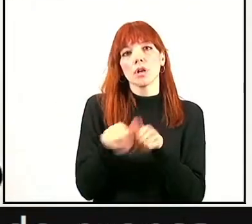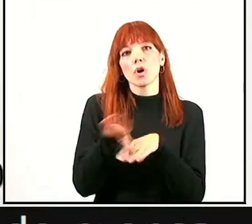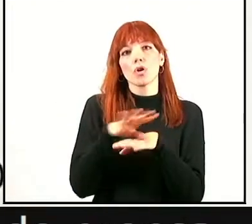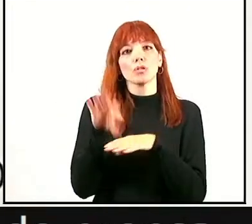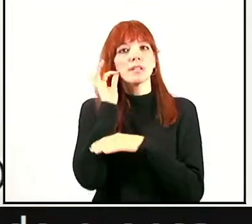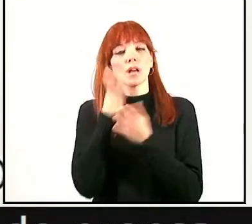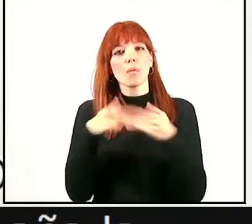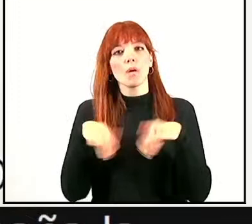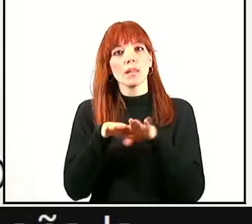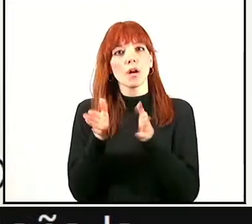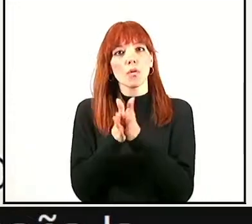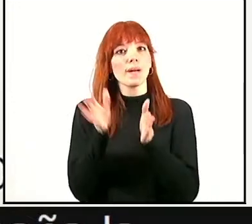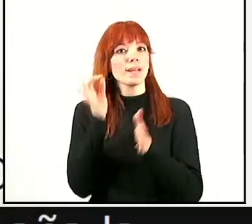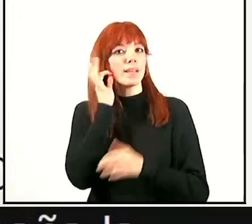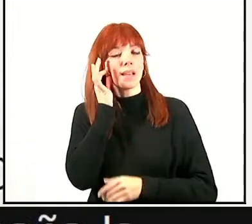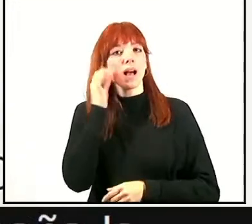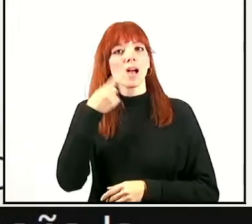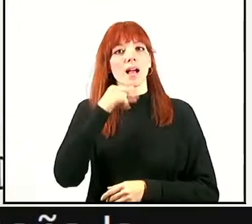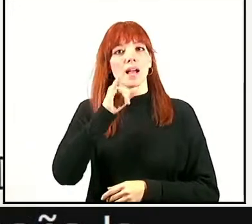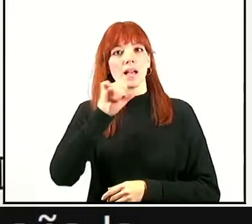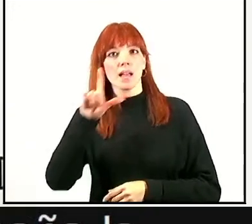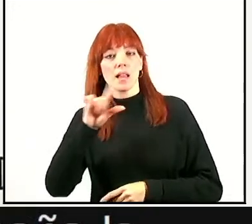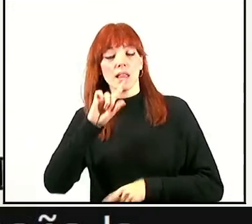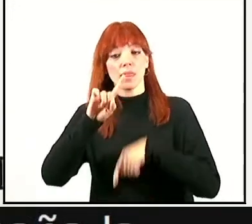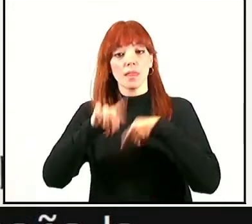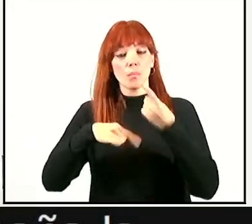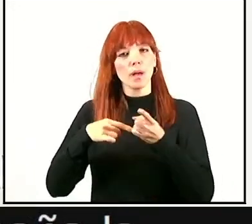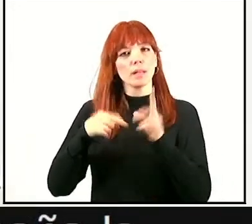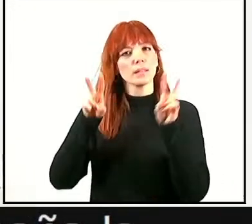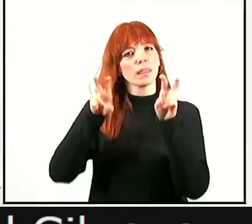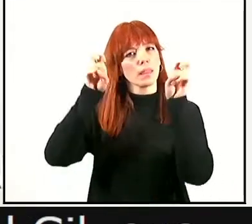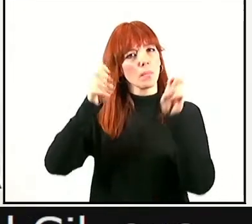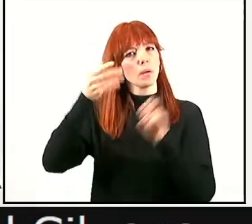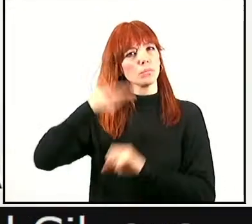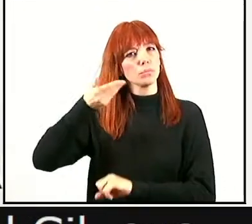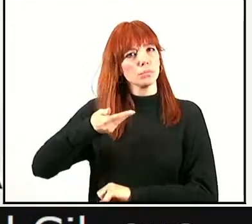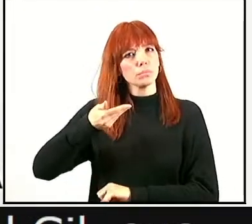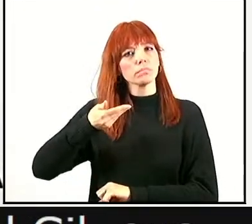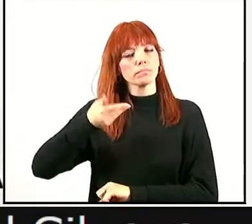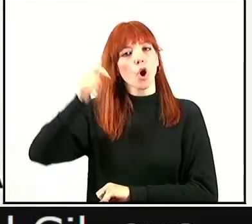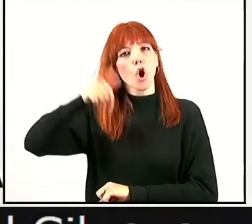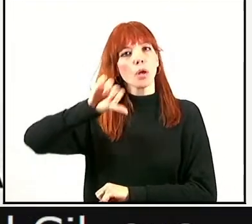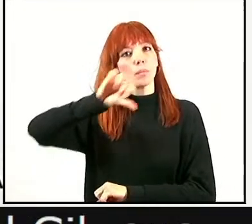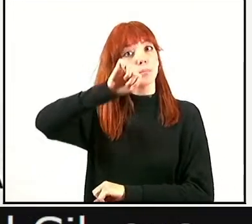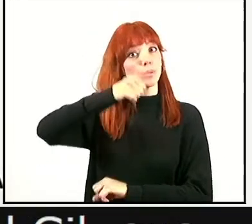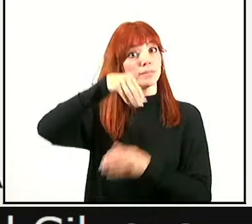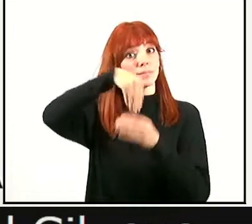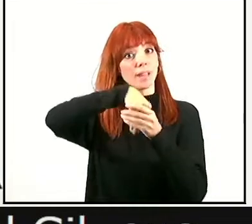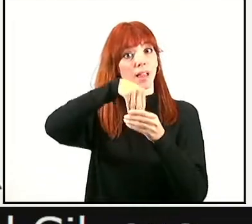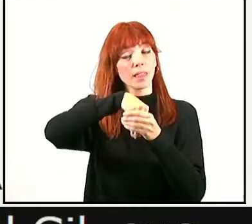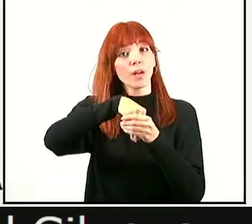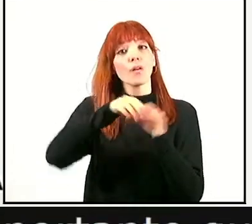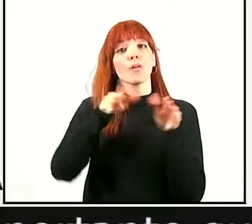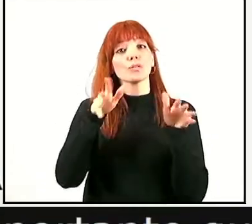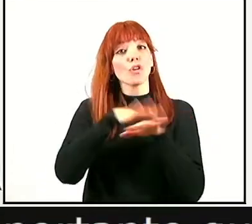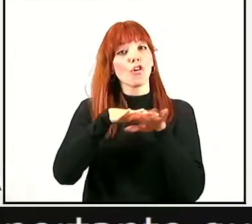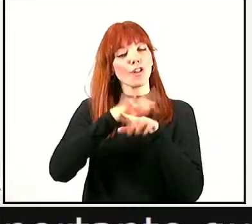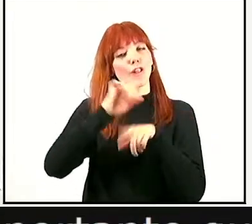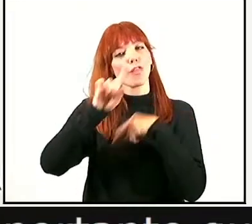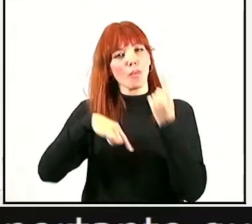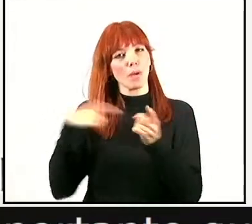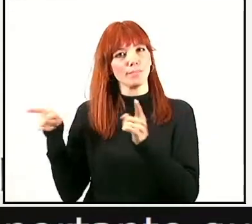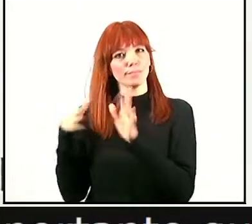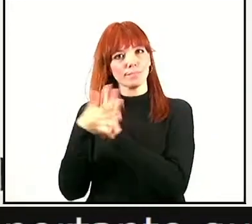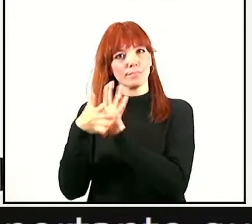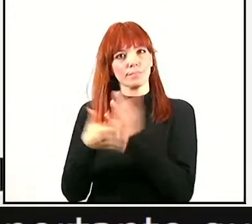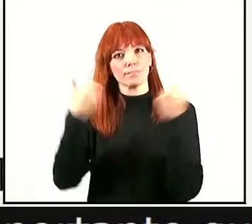Igualdad, mi compañera Isabel Gil, que luego nos dará traslado de un tema muy importante que hoy hemos aprobado en el Consejo de